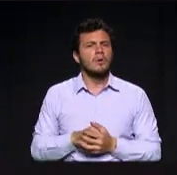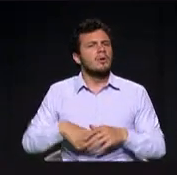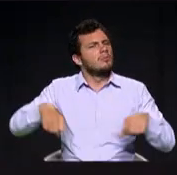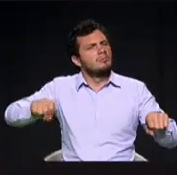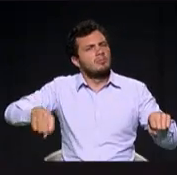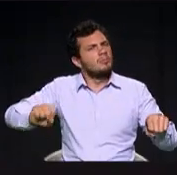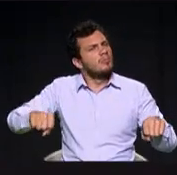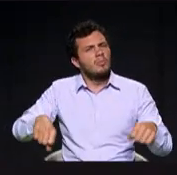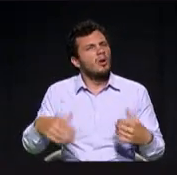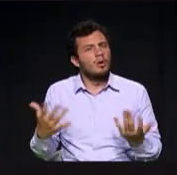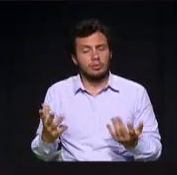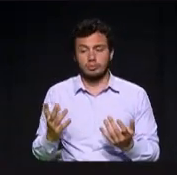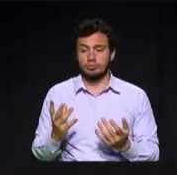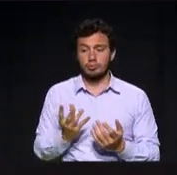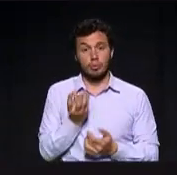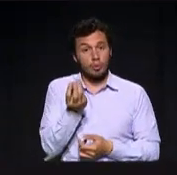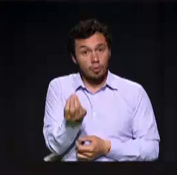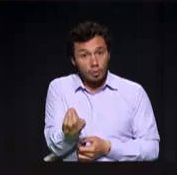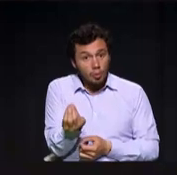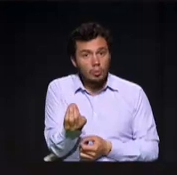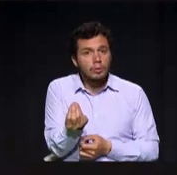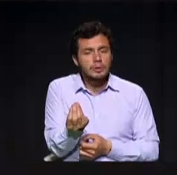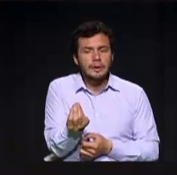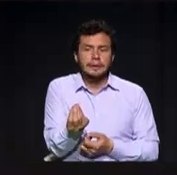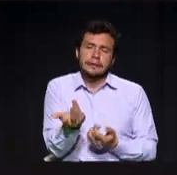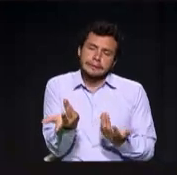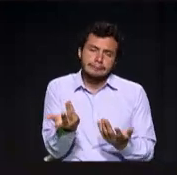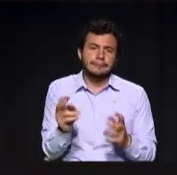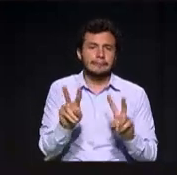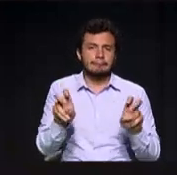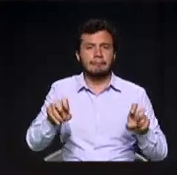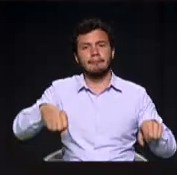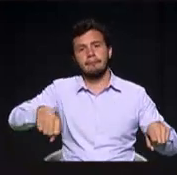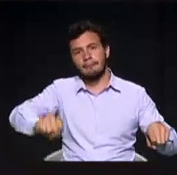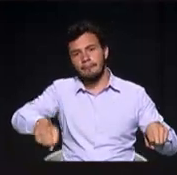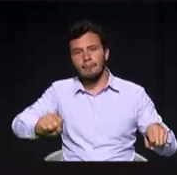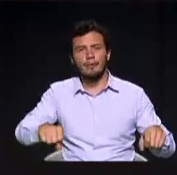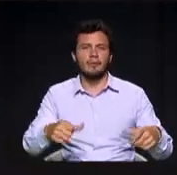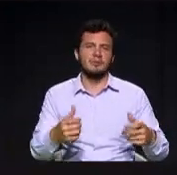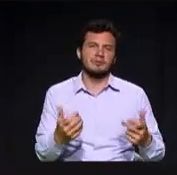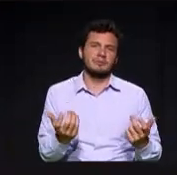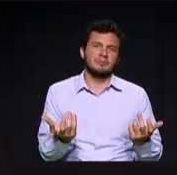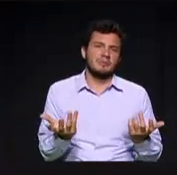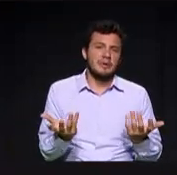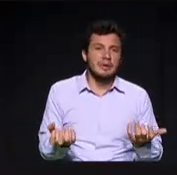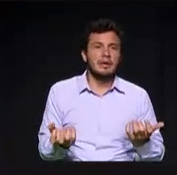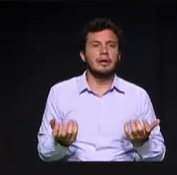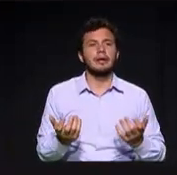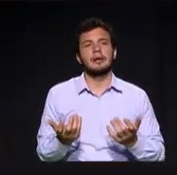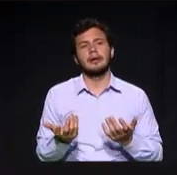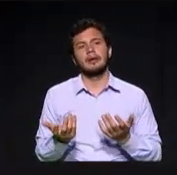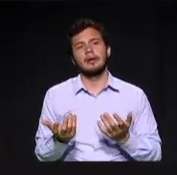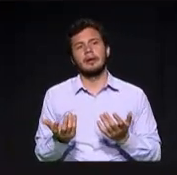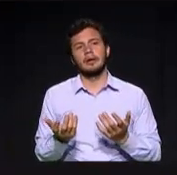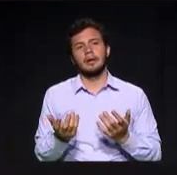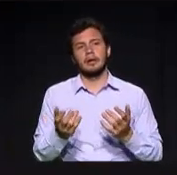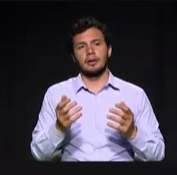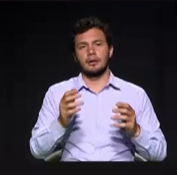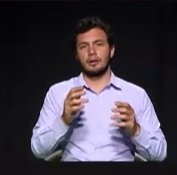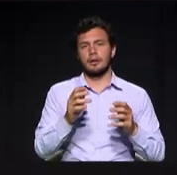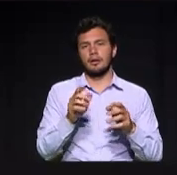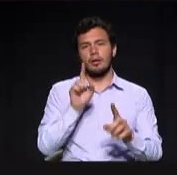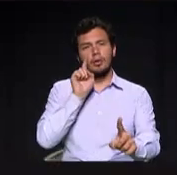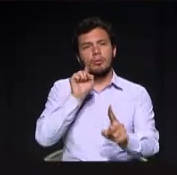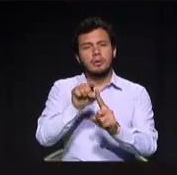un equipo sobre todo por para la de las notas vamos a hacer doble pisos pero para las motos livianos